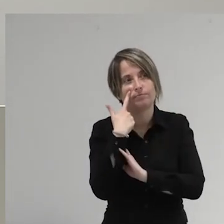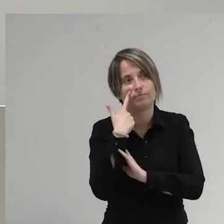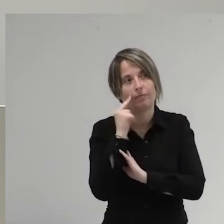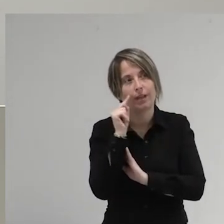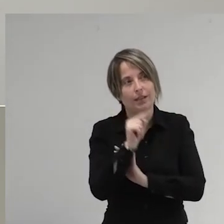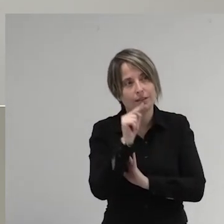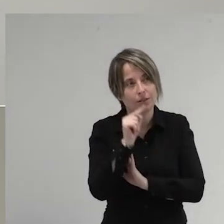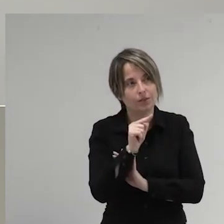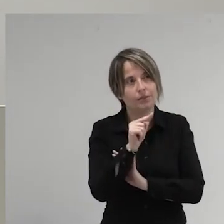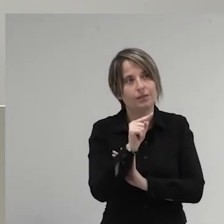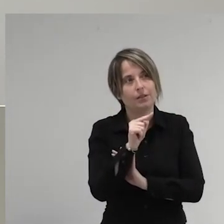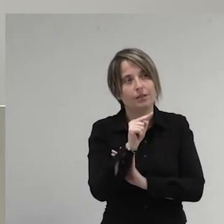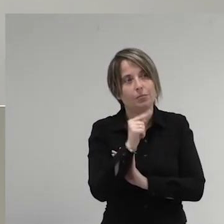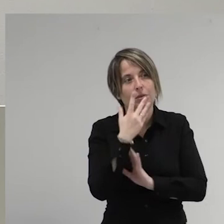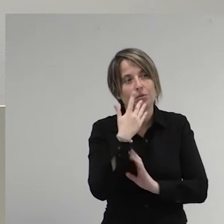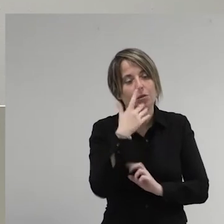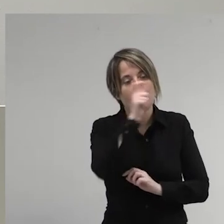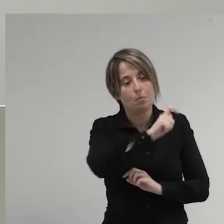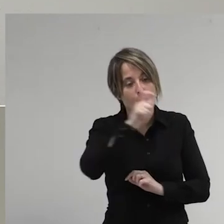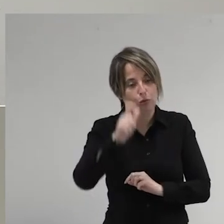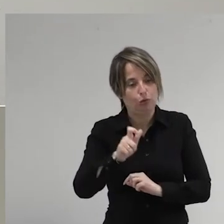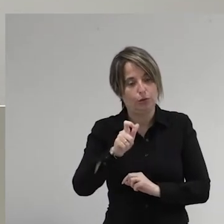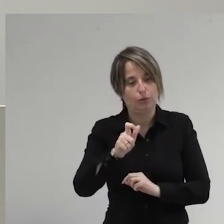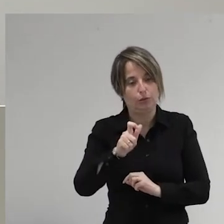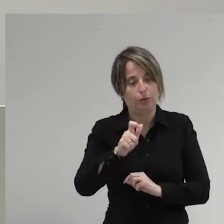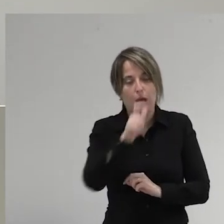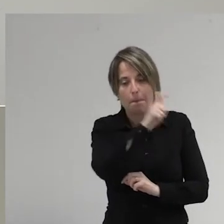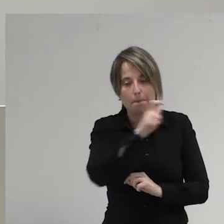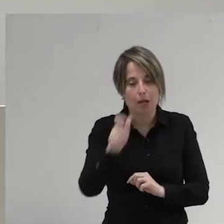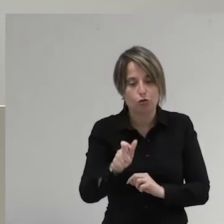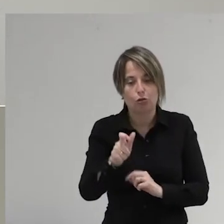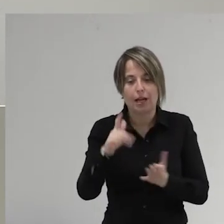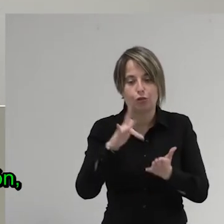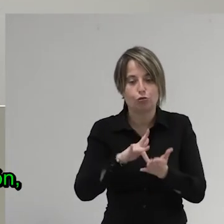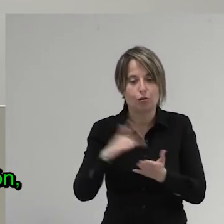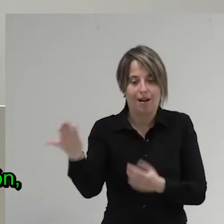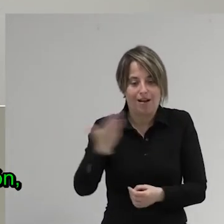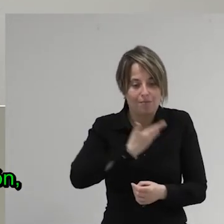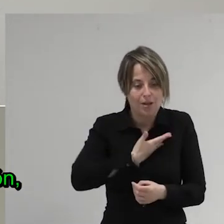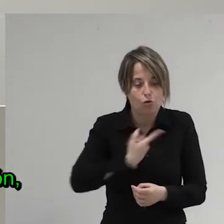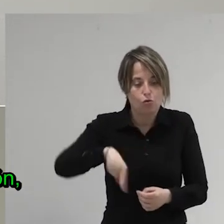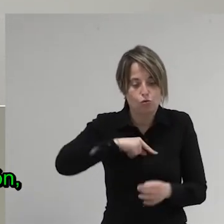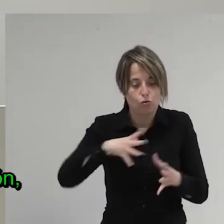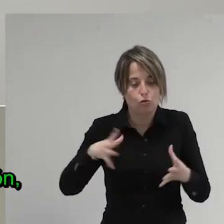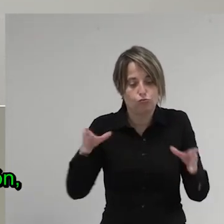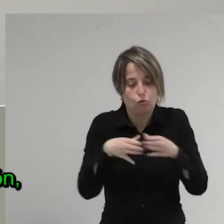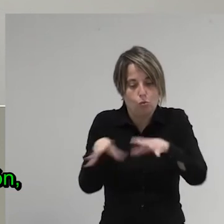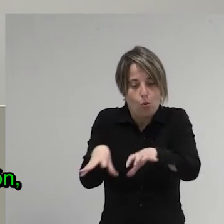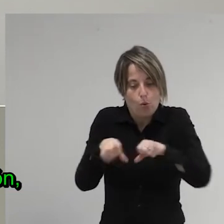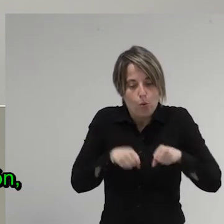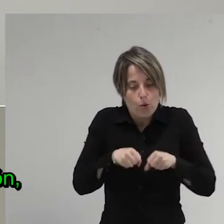hace que las personas a las cuales nos atraviesan ese tipo de situaciones o nos organizamos y